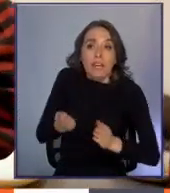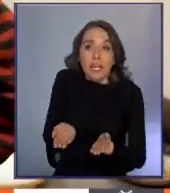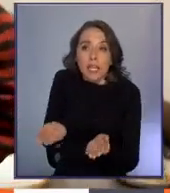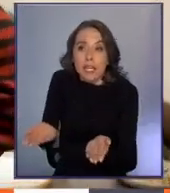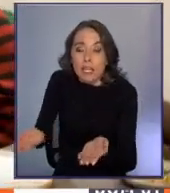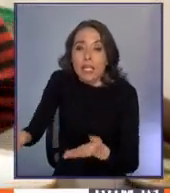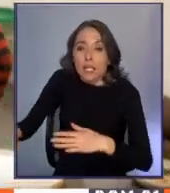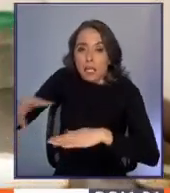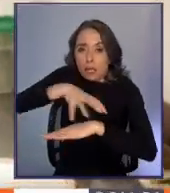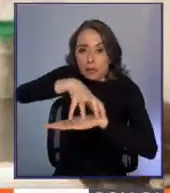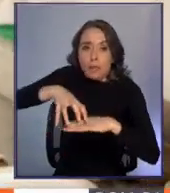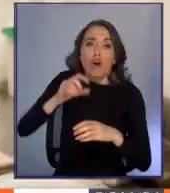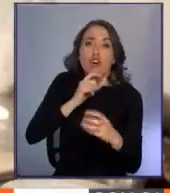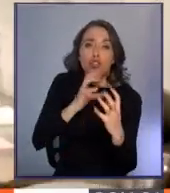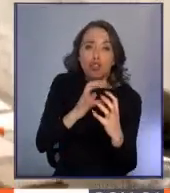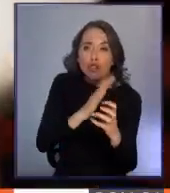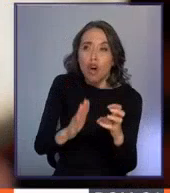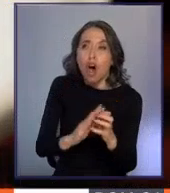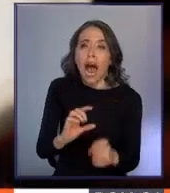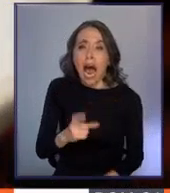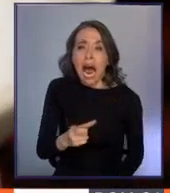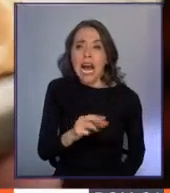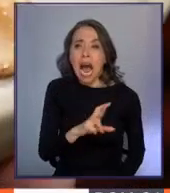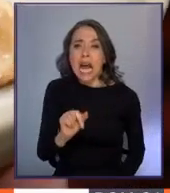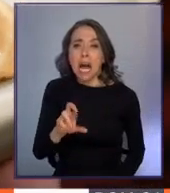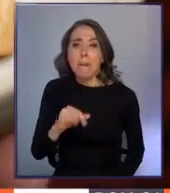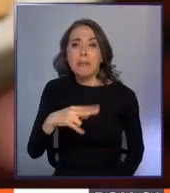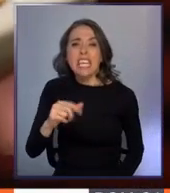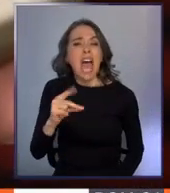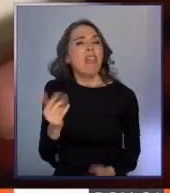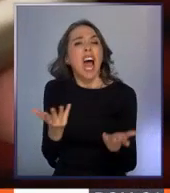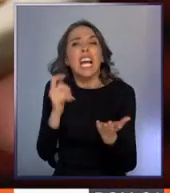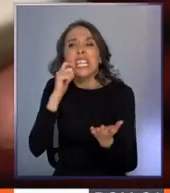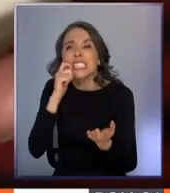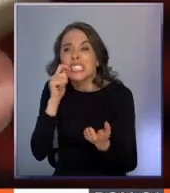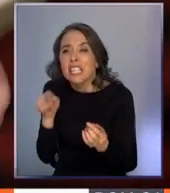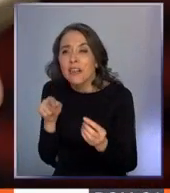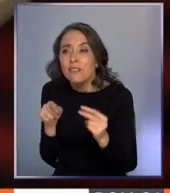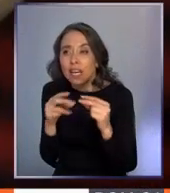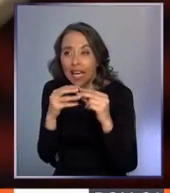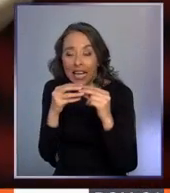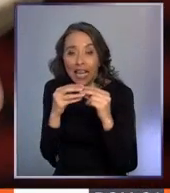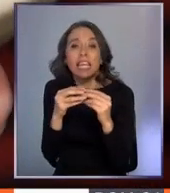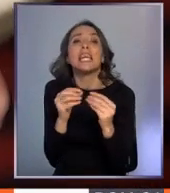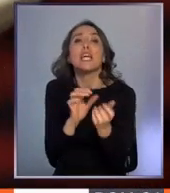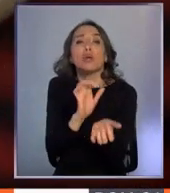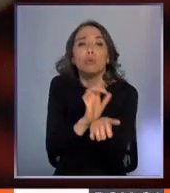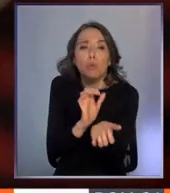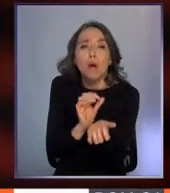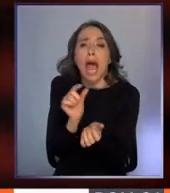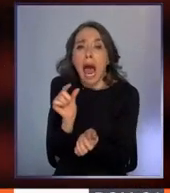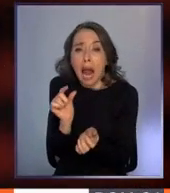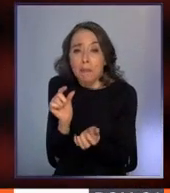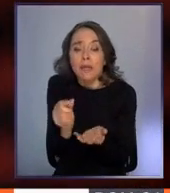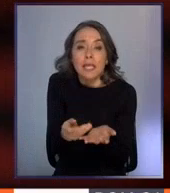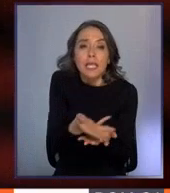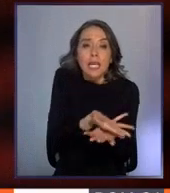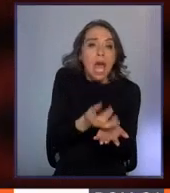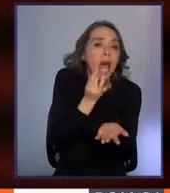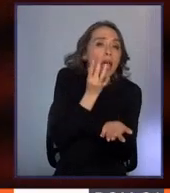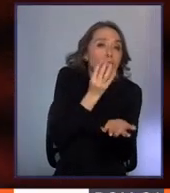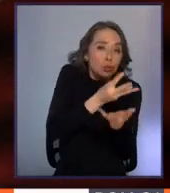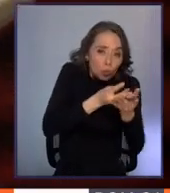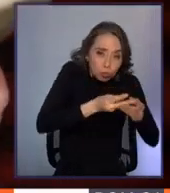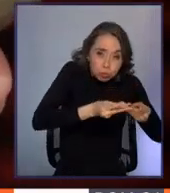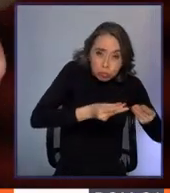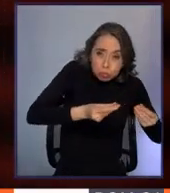la betarraga y todo. ¿Y qué es una garrapiñada? Son frutos secos que están en un almíbar, se cuelan y se